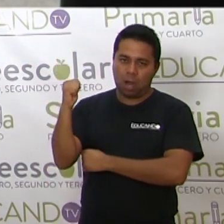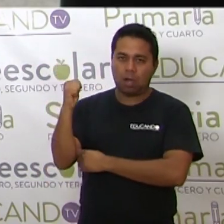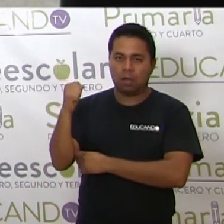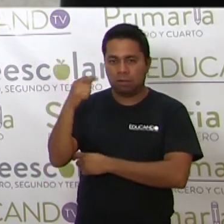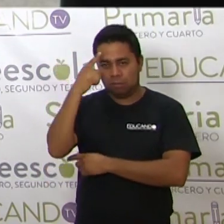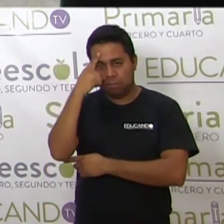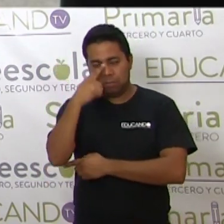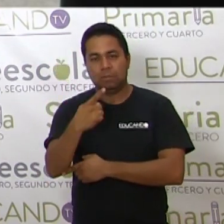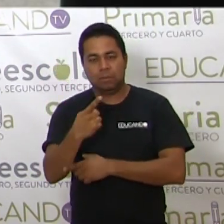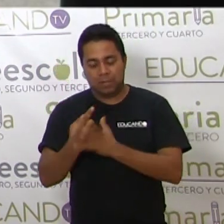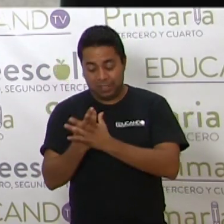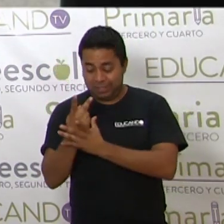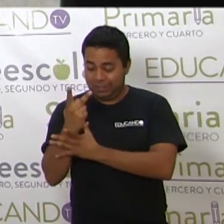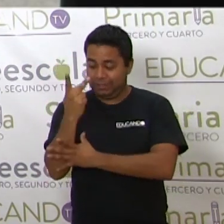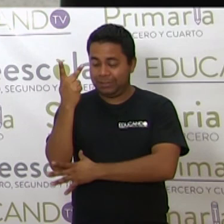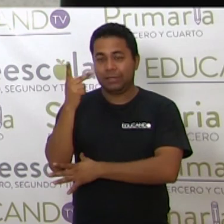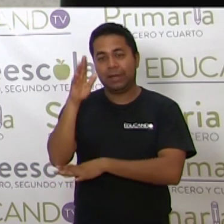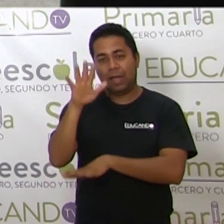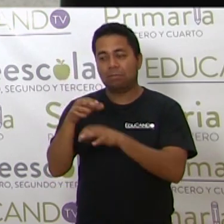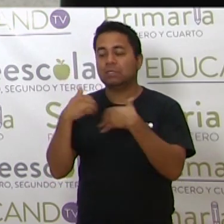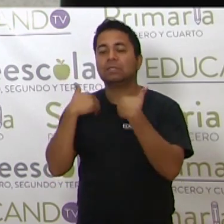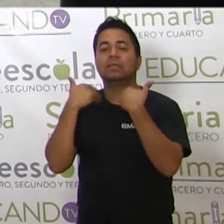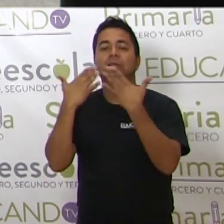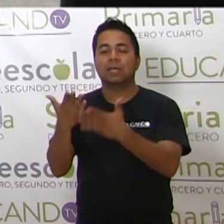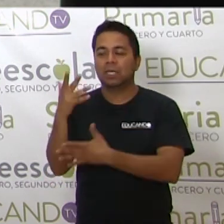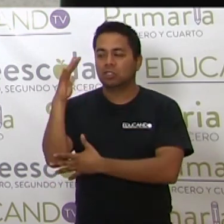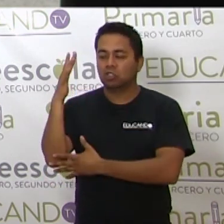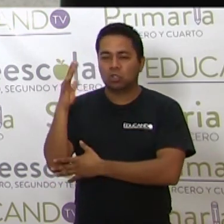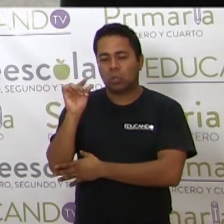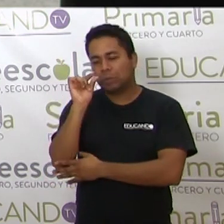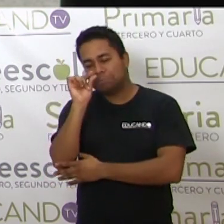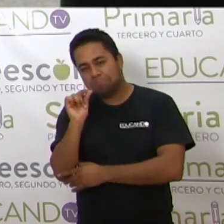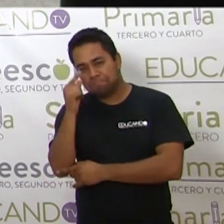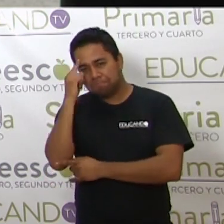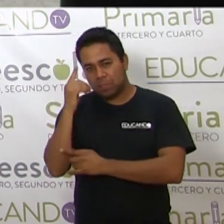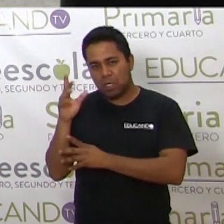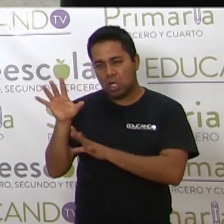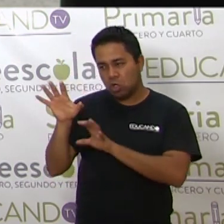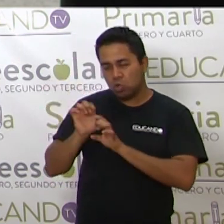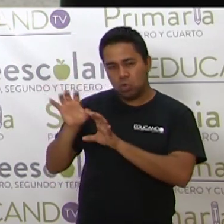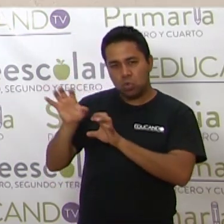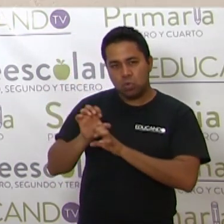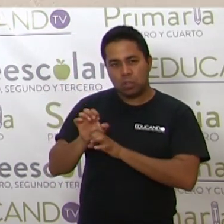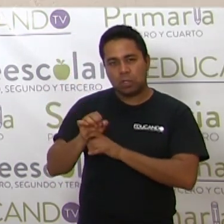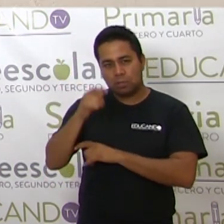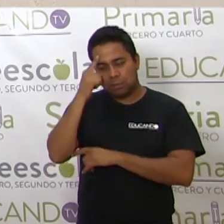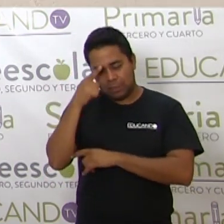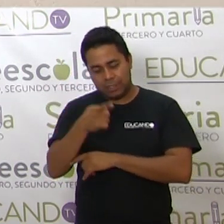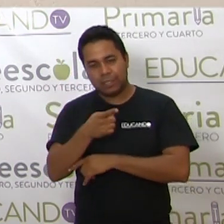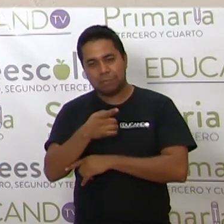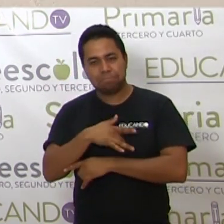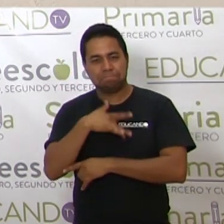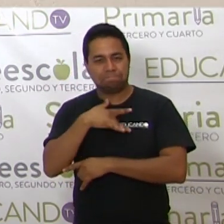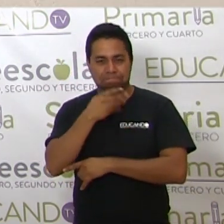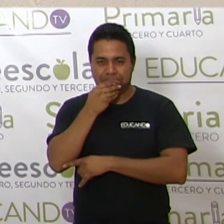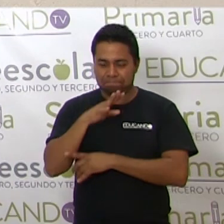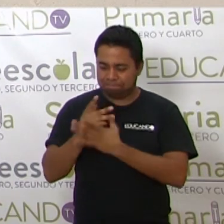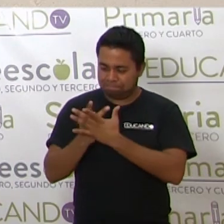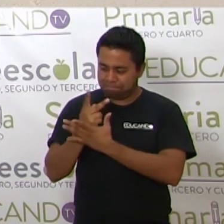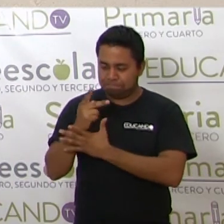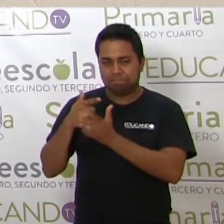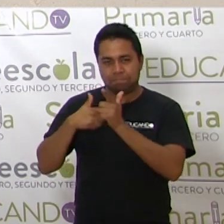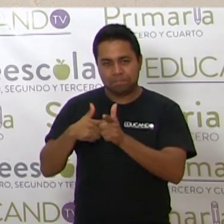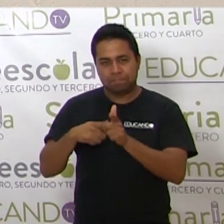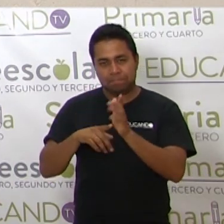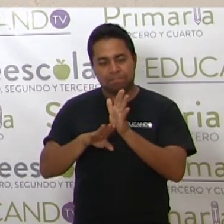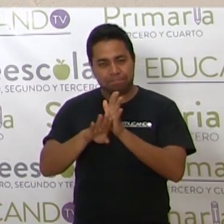no se seque por la tenemos que sacar este al solecito también para que esté muy guapa y muy coqueta y vean sigue